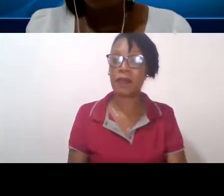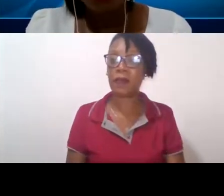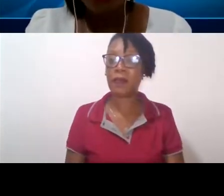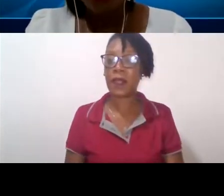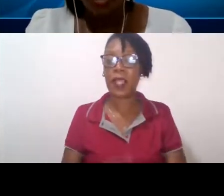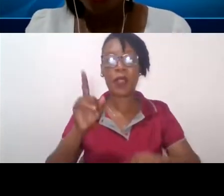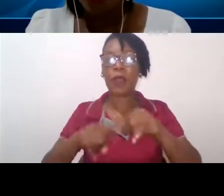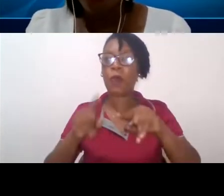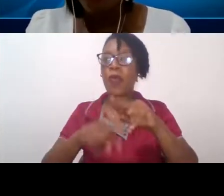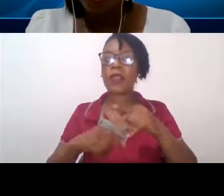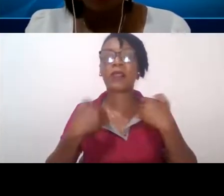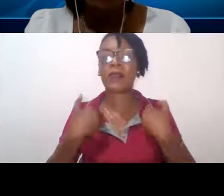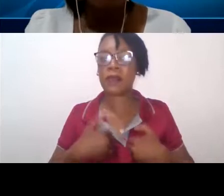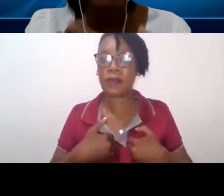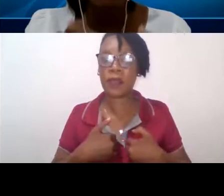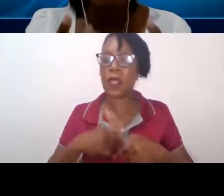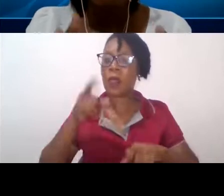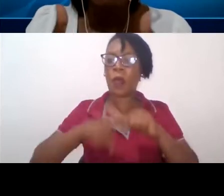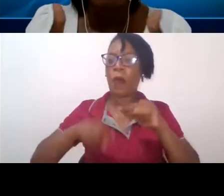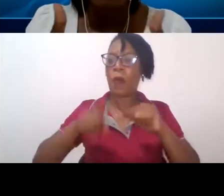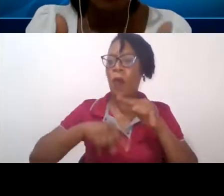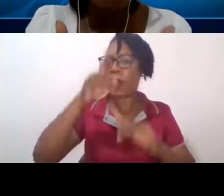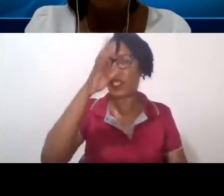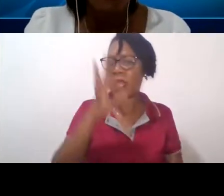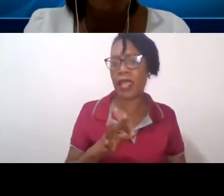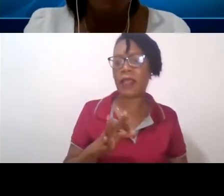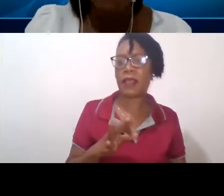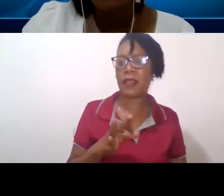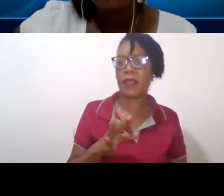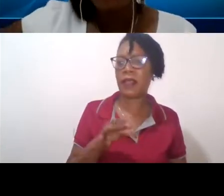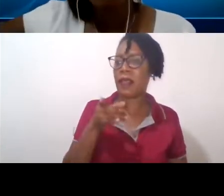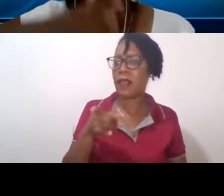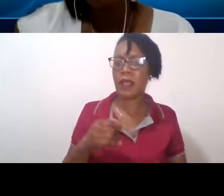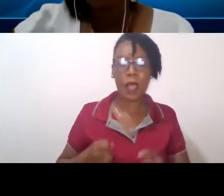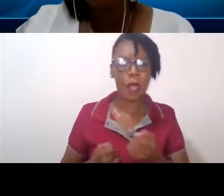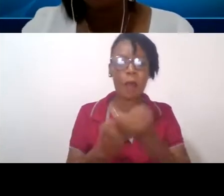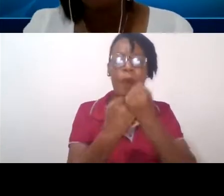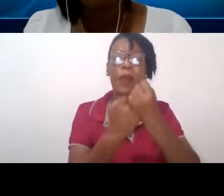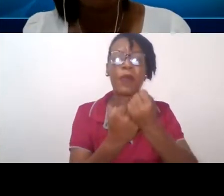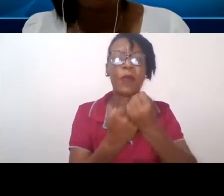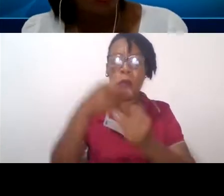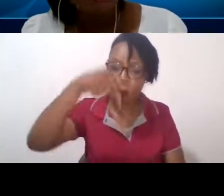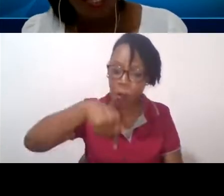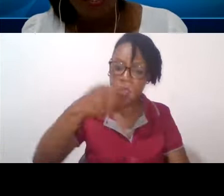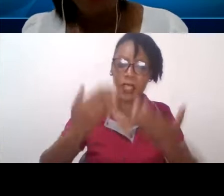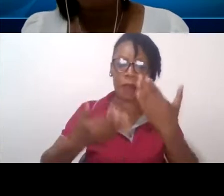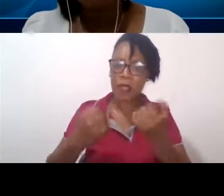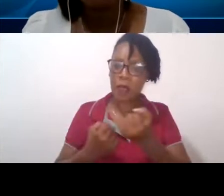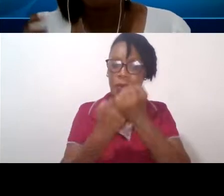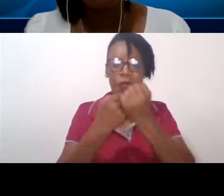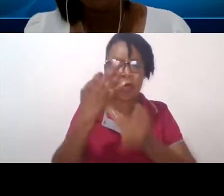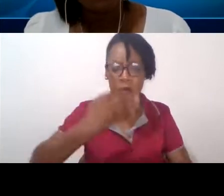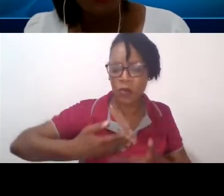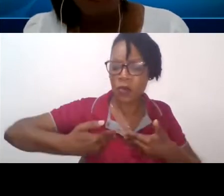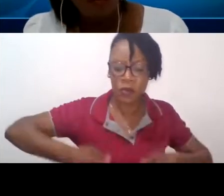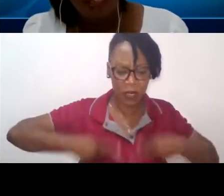ser exhaustivos. O sea, yo no puedo creer porque una persona requiere un apoyo hoy, es el apoyo que va a requerir toda la vida. Por eso